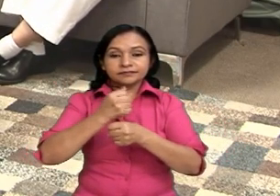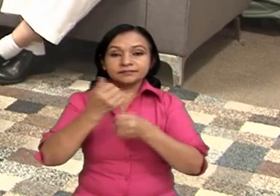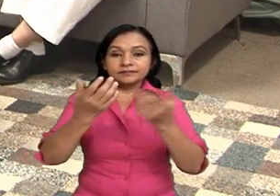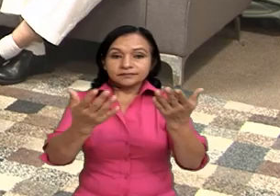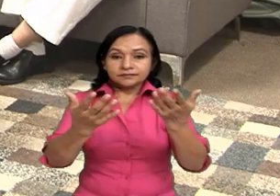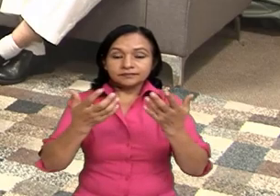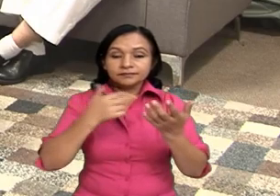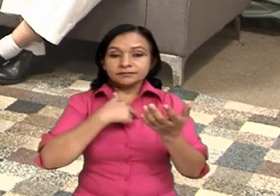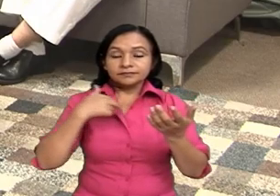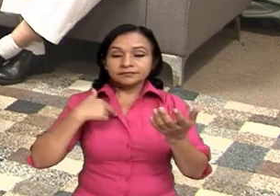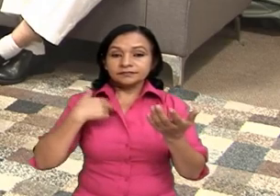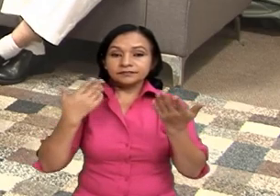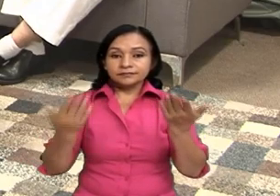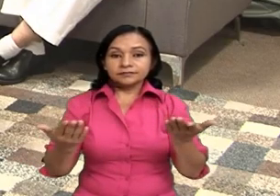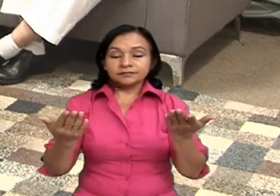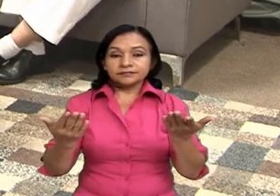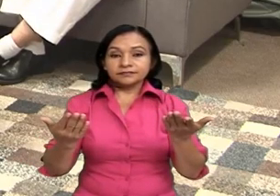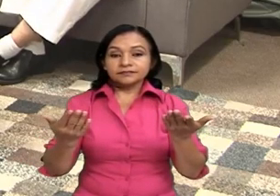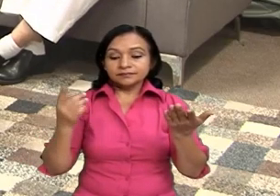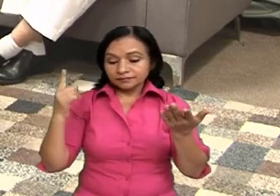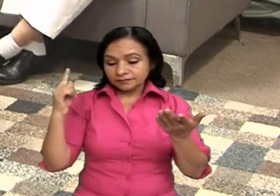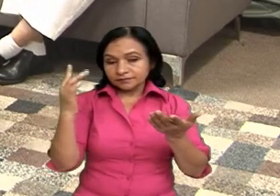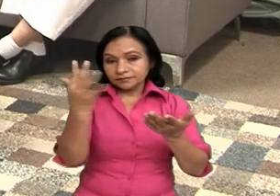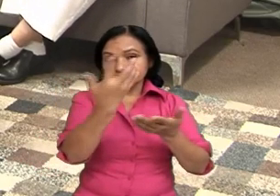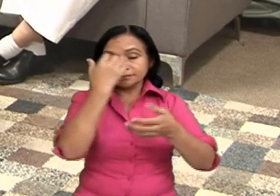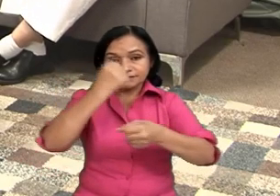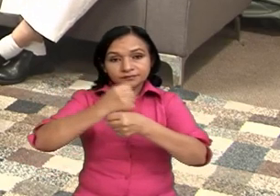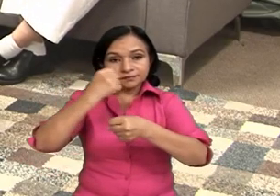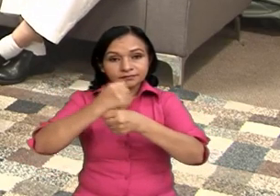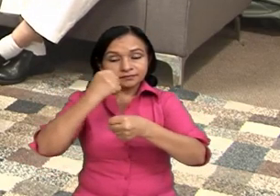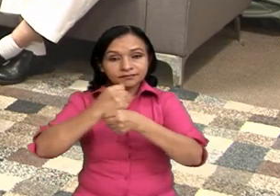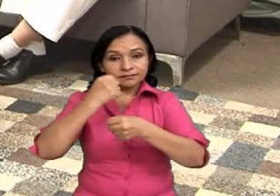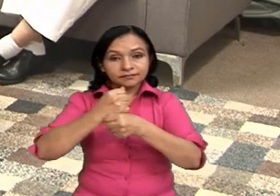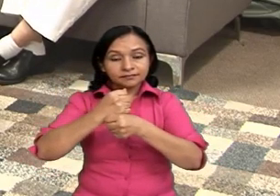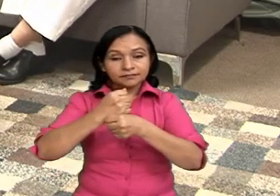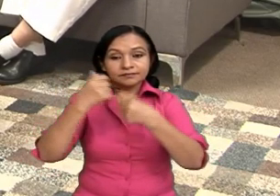queda es tener, porque nosotros trabajamos